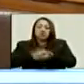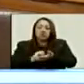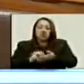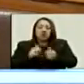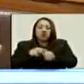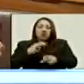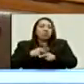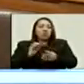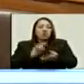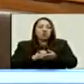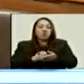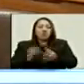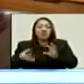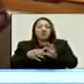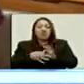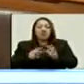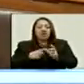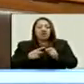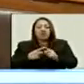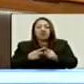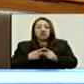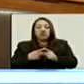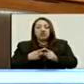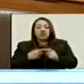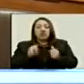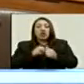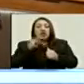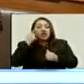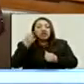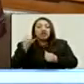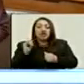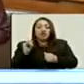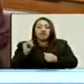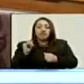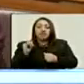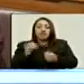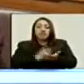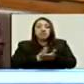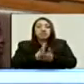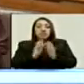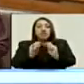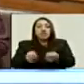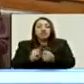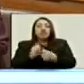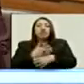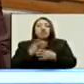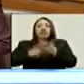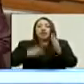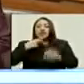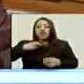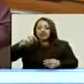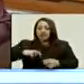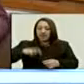de nombre no constituye filiación. Entonces, la presente iniciativa se orienta a otorgar una herramienta